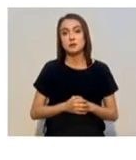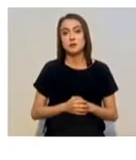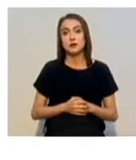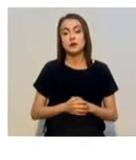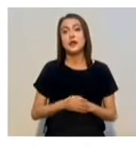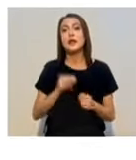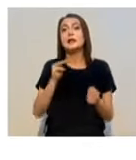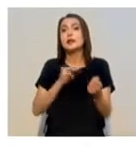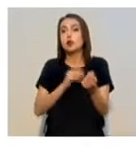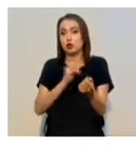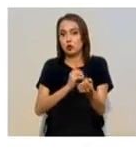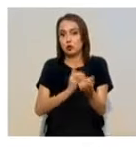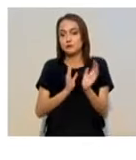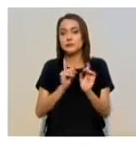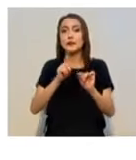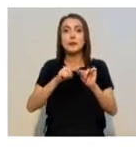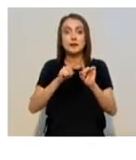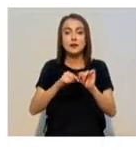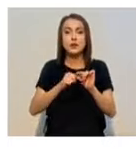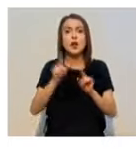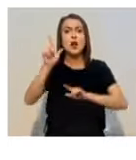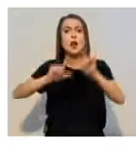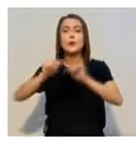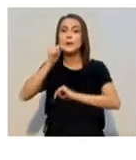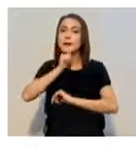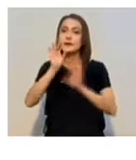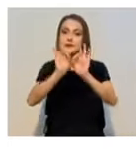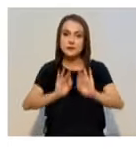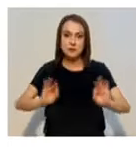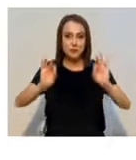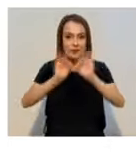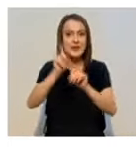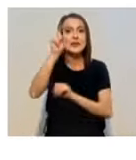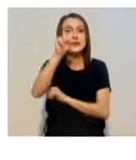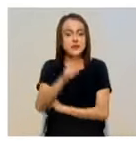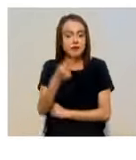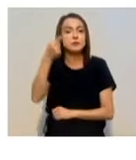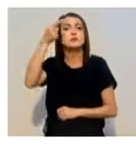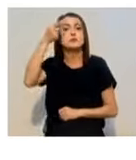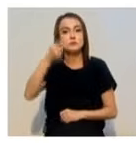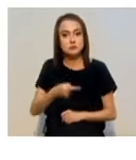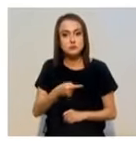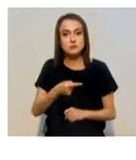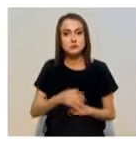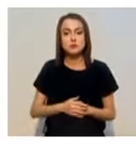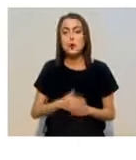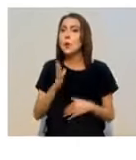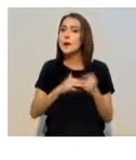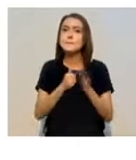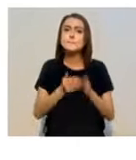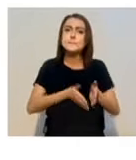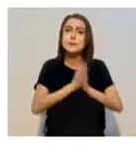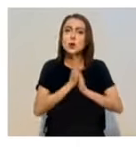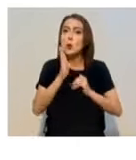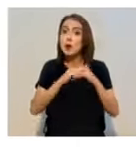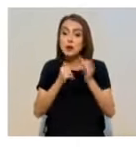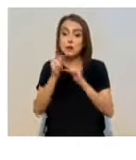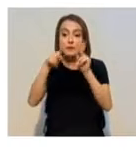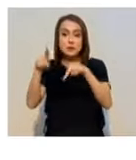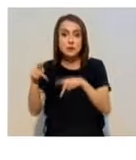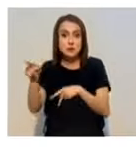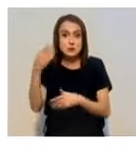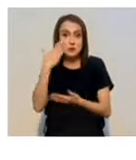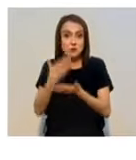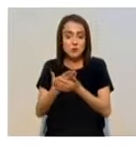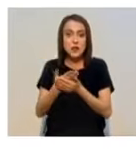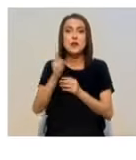del médico tratante. Y en el caso de laboratorios privados, muy importante, que deberán obligatoriamente, ante la solicitud de cualquier persona, hacer esta